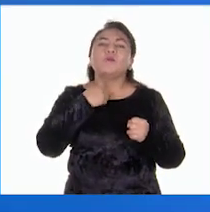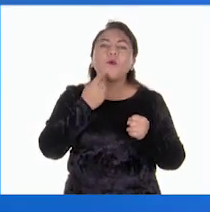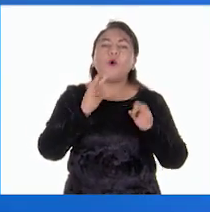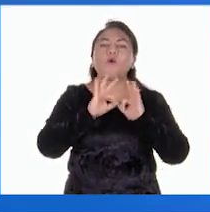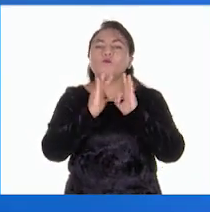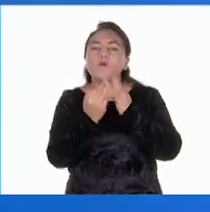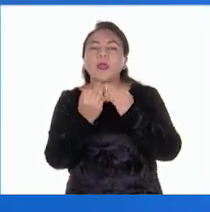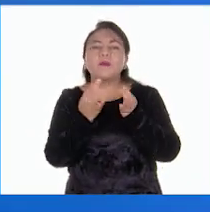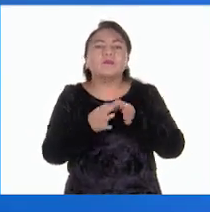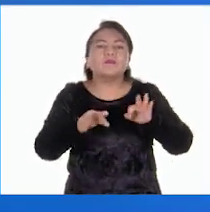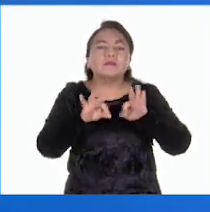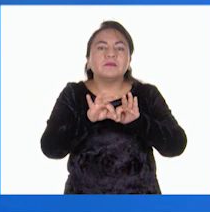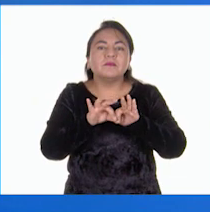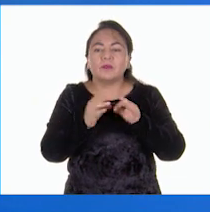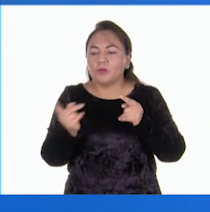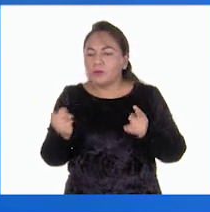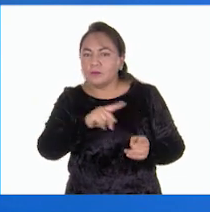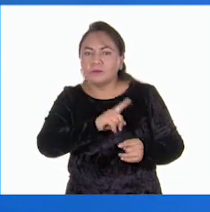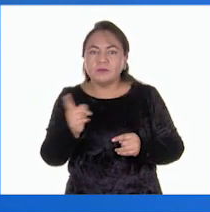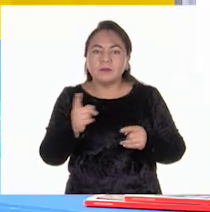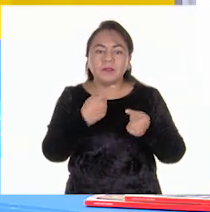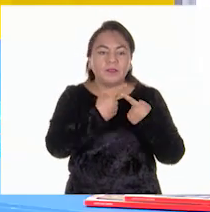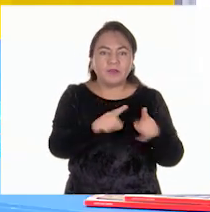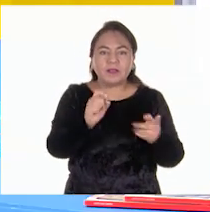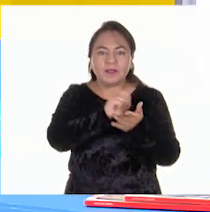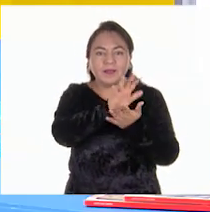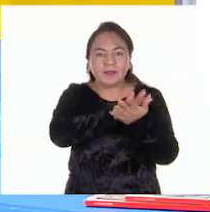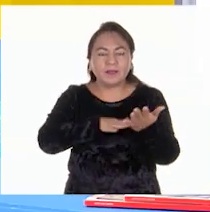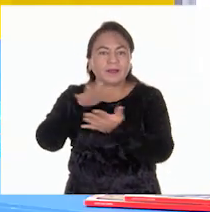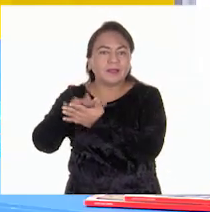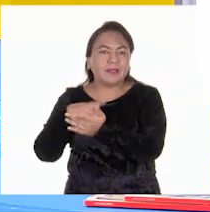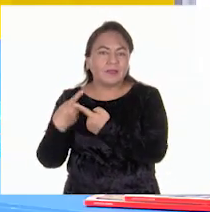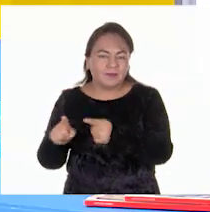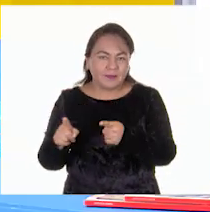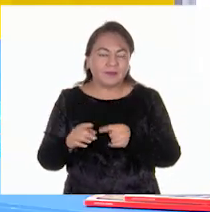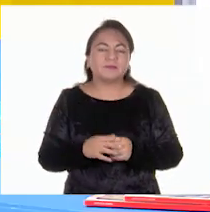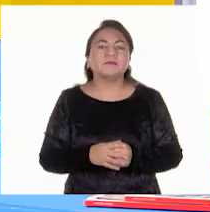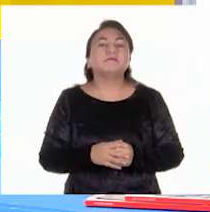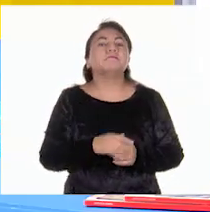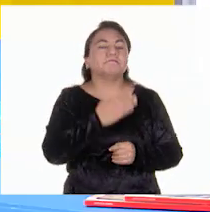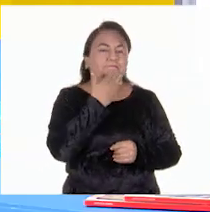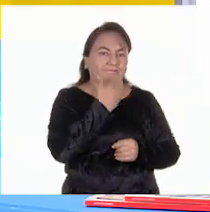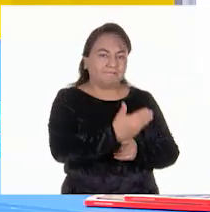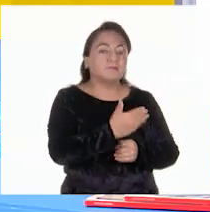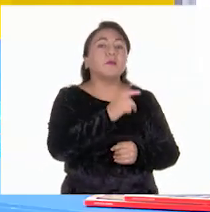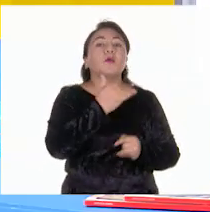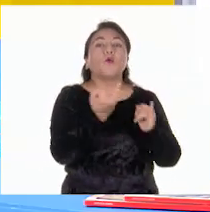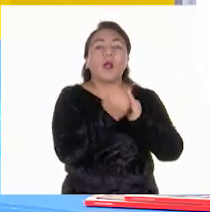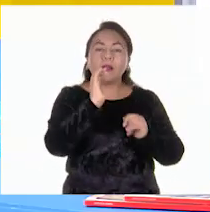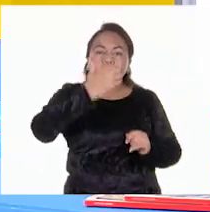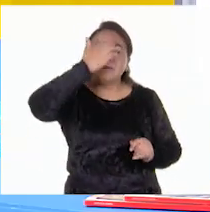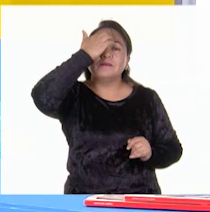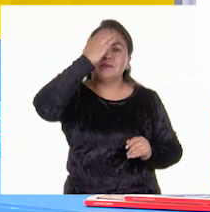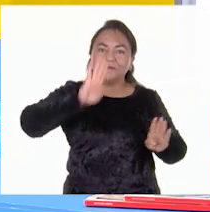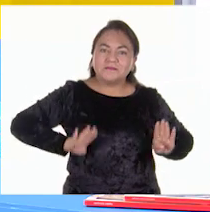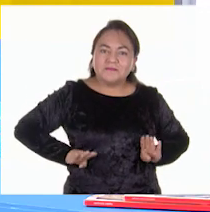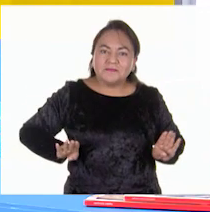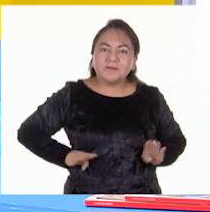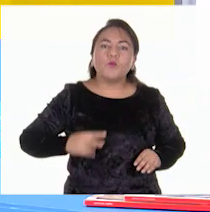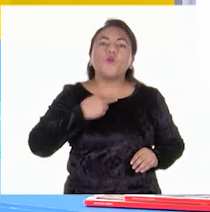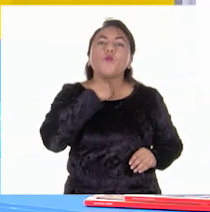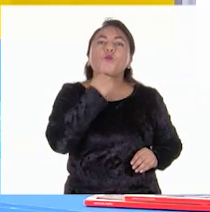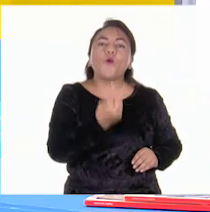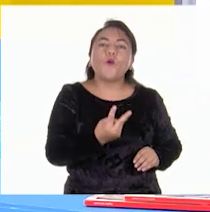diferencias fundamentales entre ambos tipos de texto. Muy bien, María. Y también conocimos las características de las